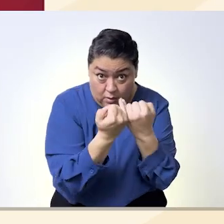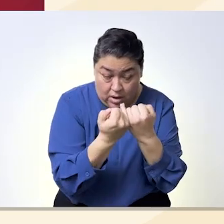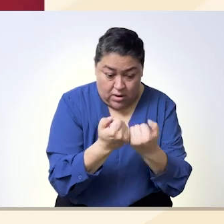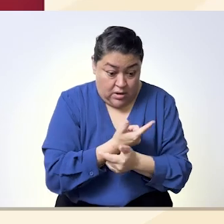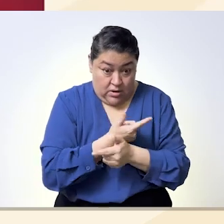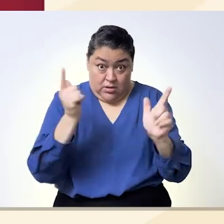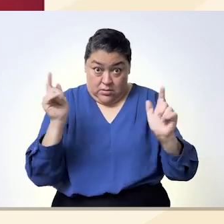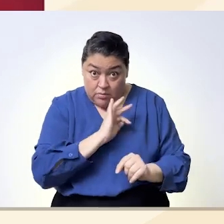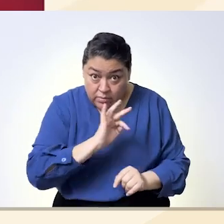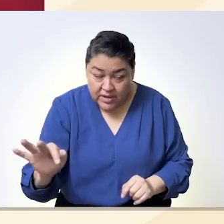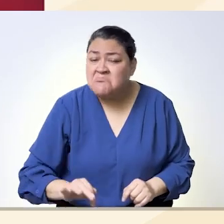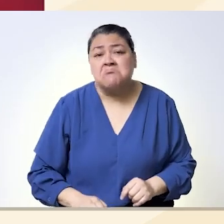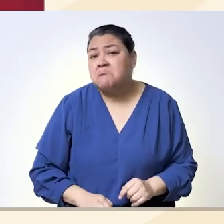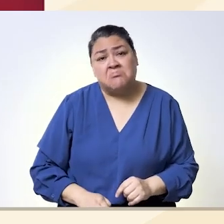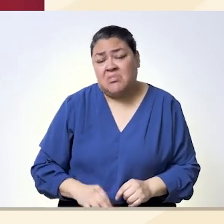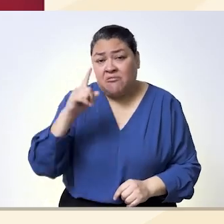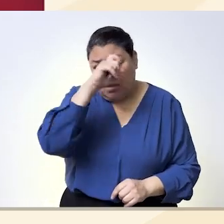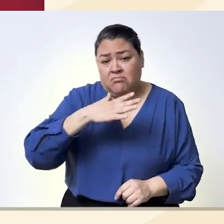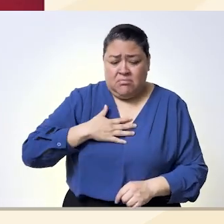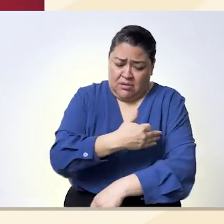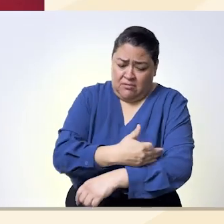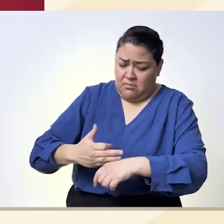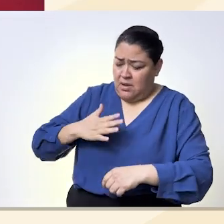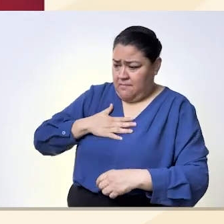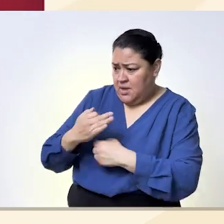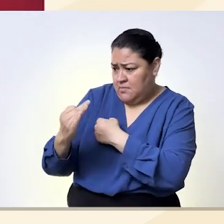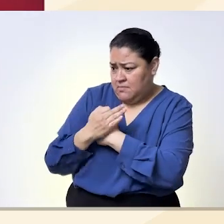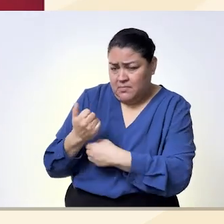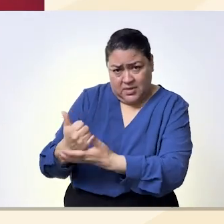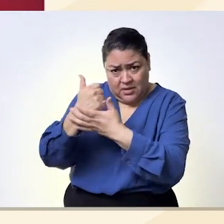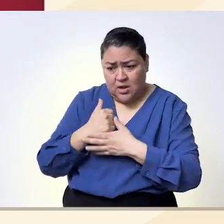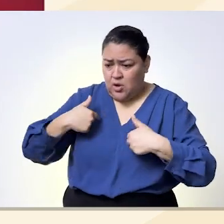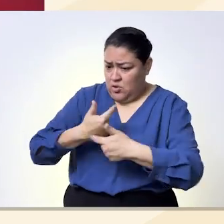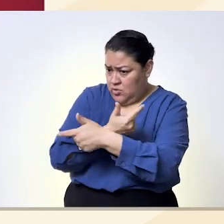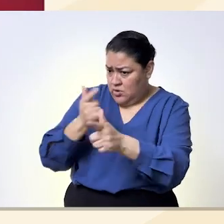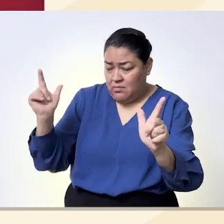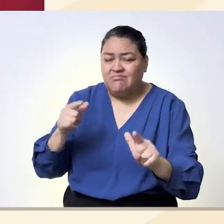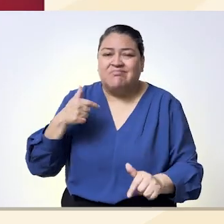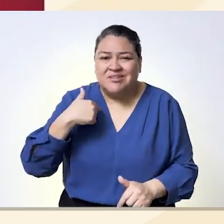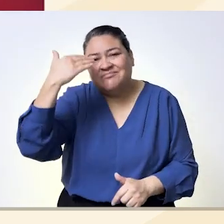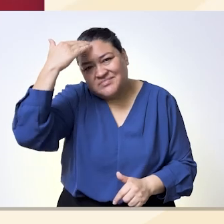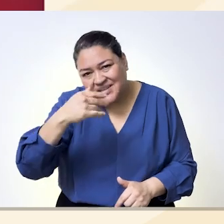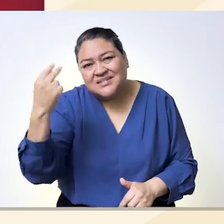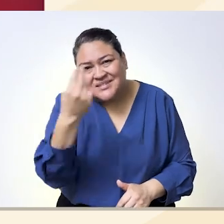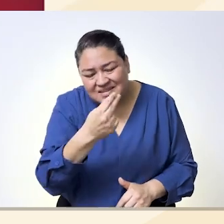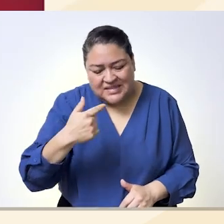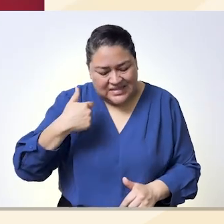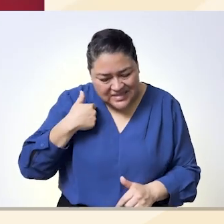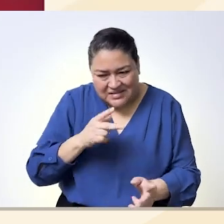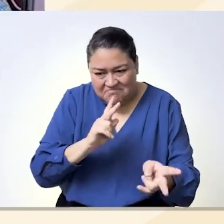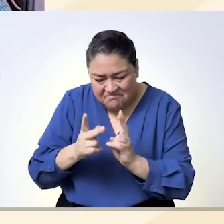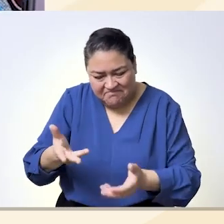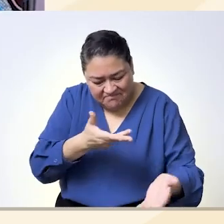esa oportunidad, ¿no? Yo porque crecí en un ambiente muy abierto, sin embargo sé que se necesitan mucho medio y